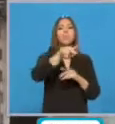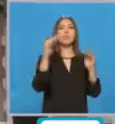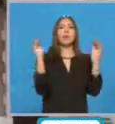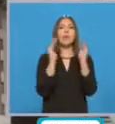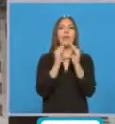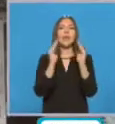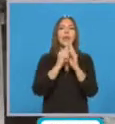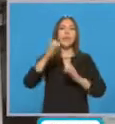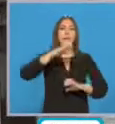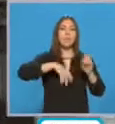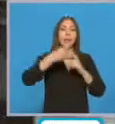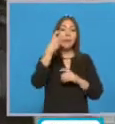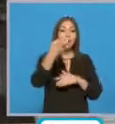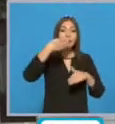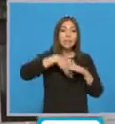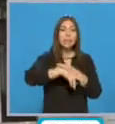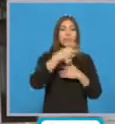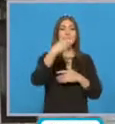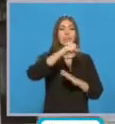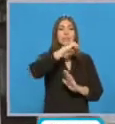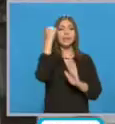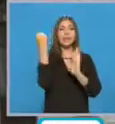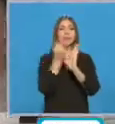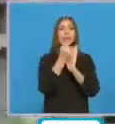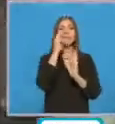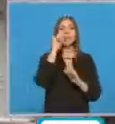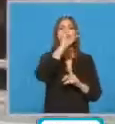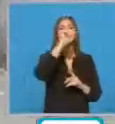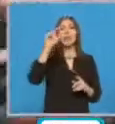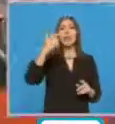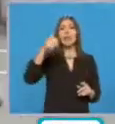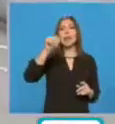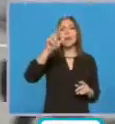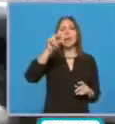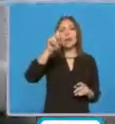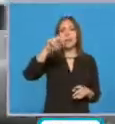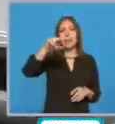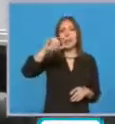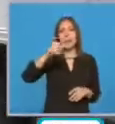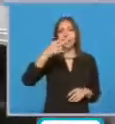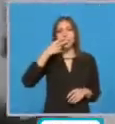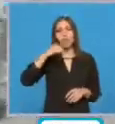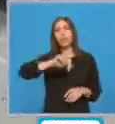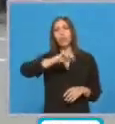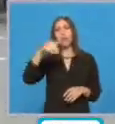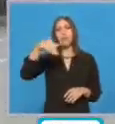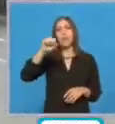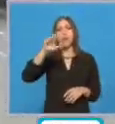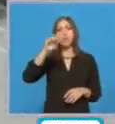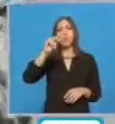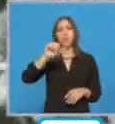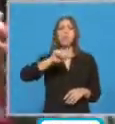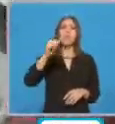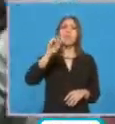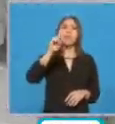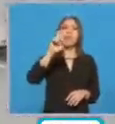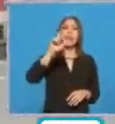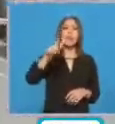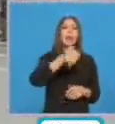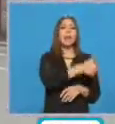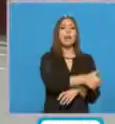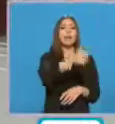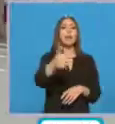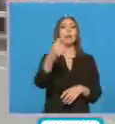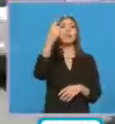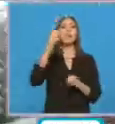una de las marcas de sus cigarrillos era Gardenia, otra Mascota, La Ideal, y así cada una de las